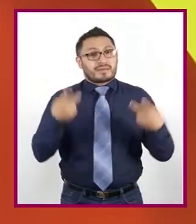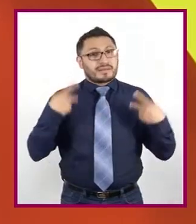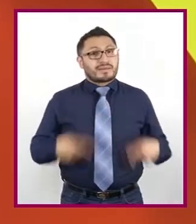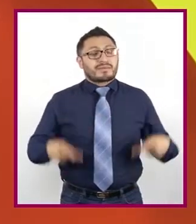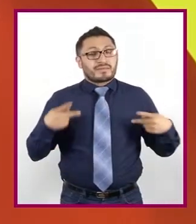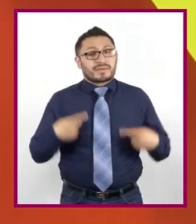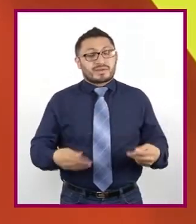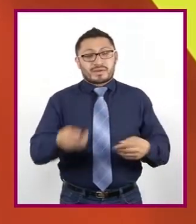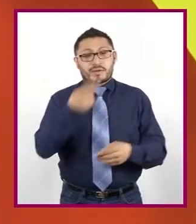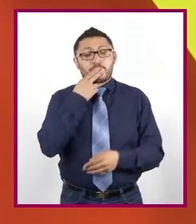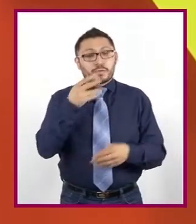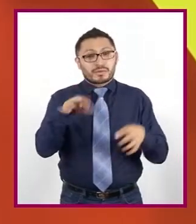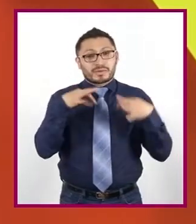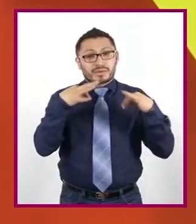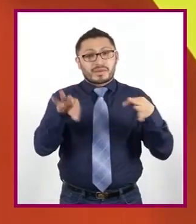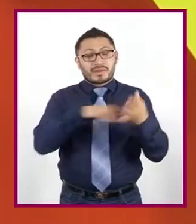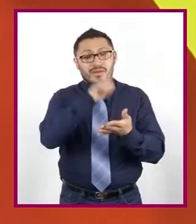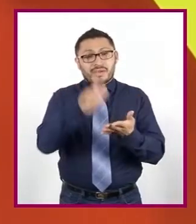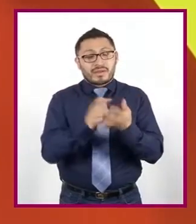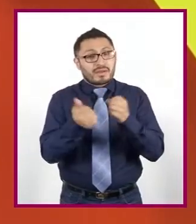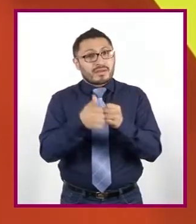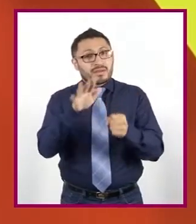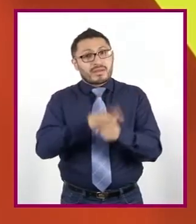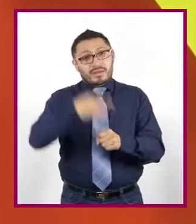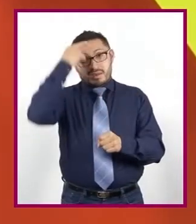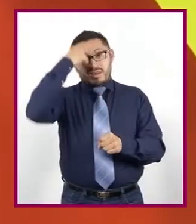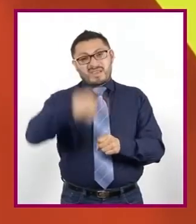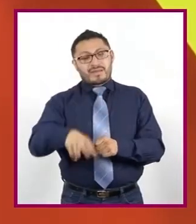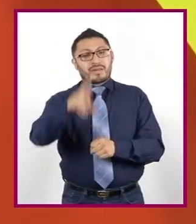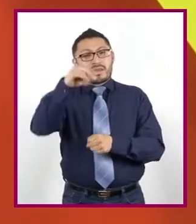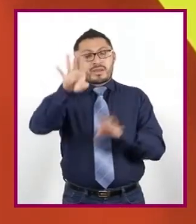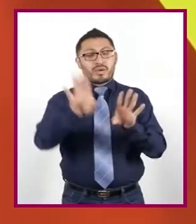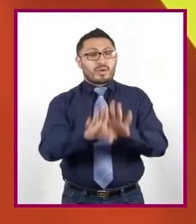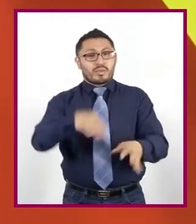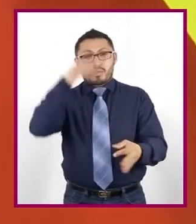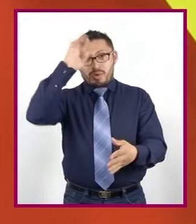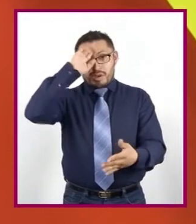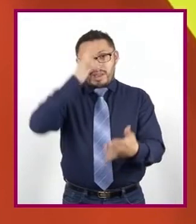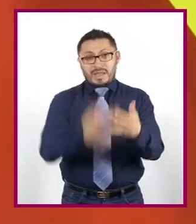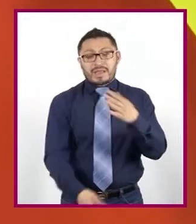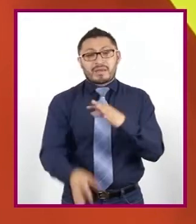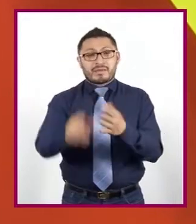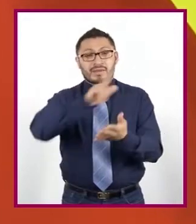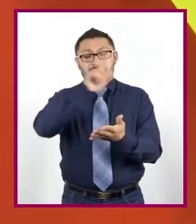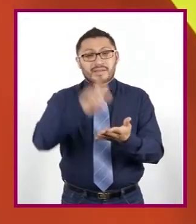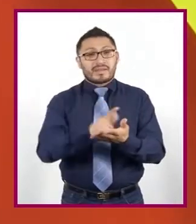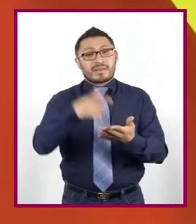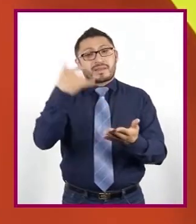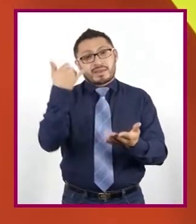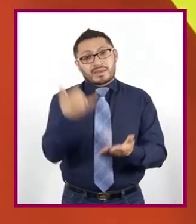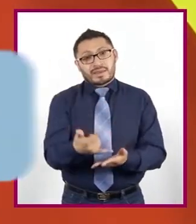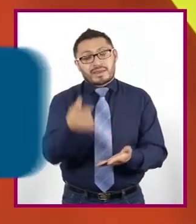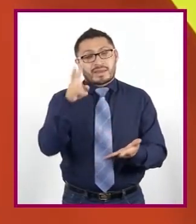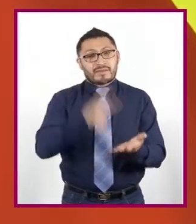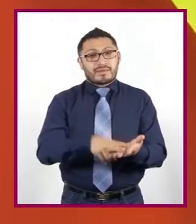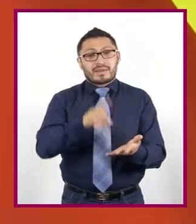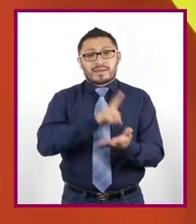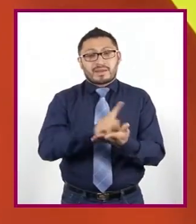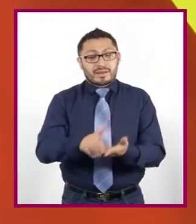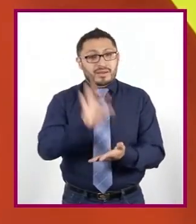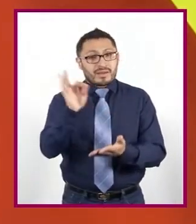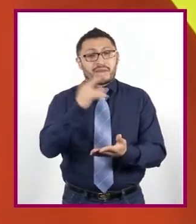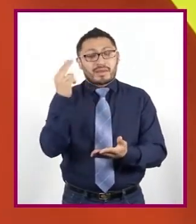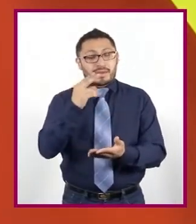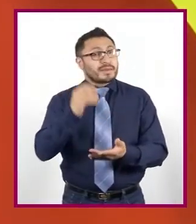documento administrativo legal para que no incurran en incumplimiento y hagan valer sus derechos en caso de ser